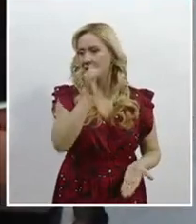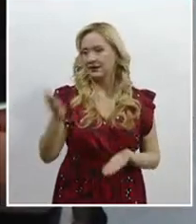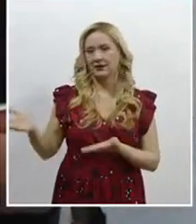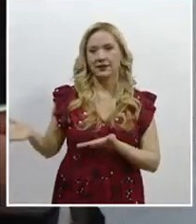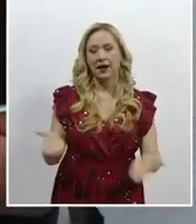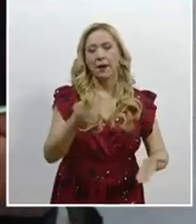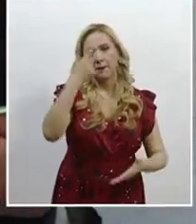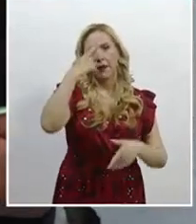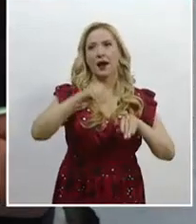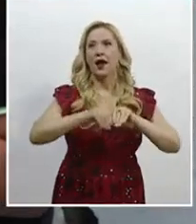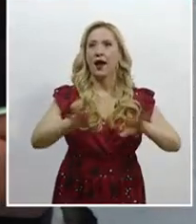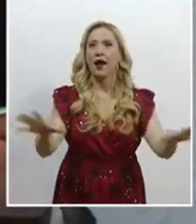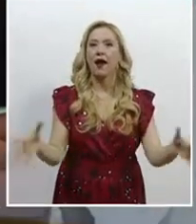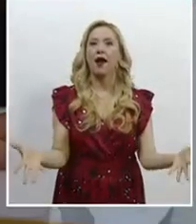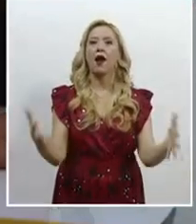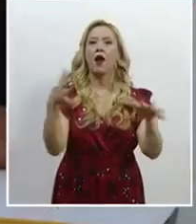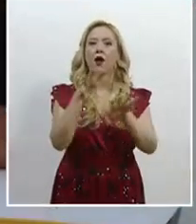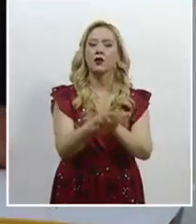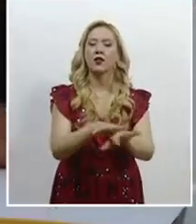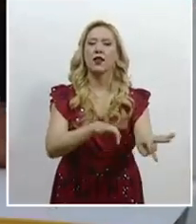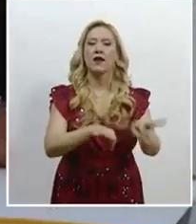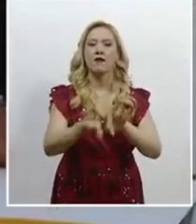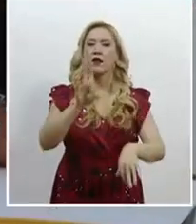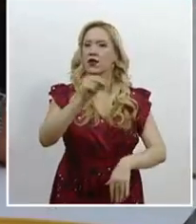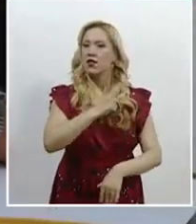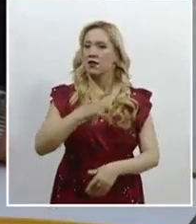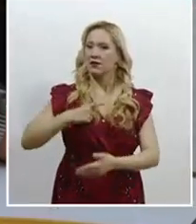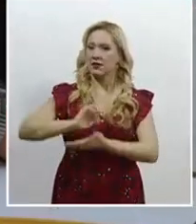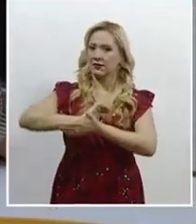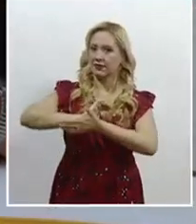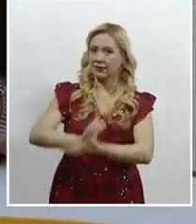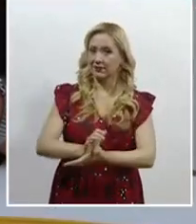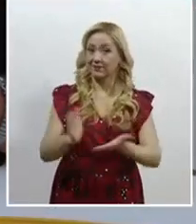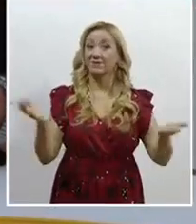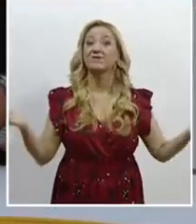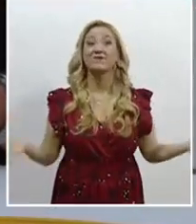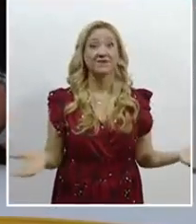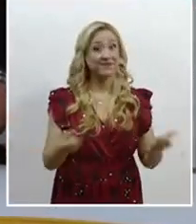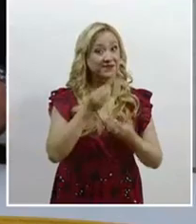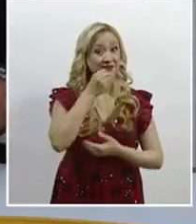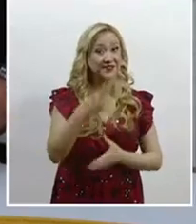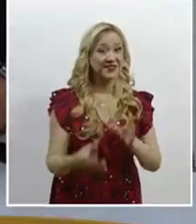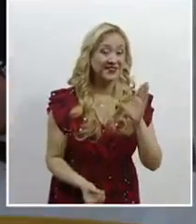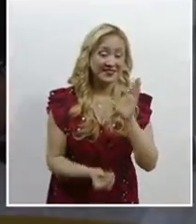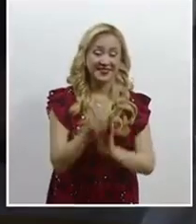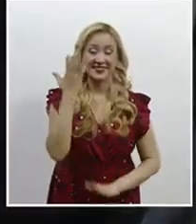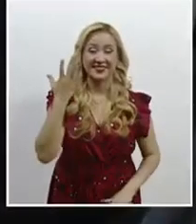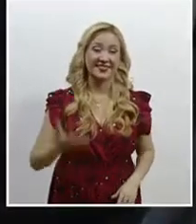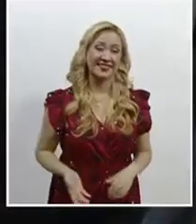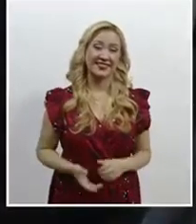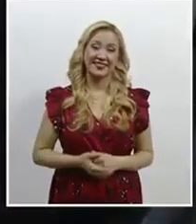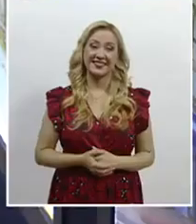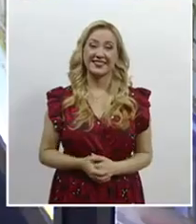fomentar la inclusión laboral y la no discriminación. Para el canal del Poder Judicial de la Federación, Jesús